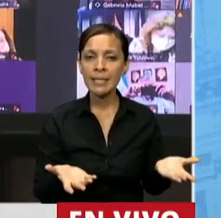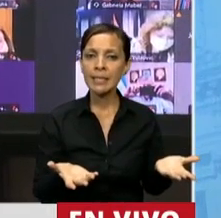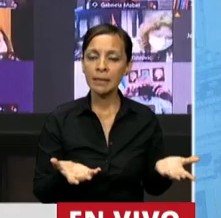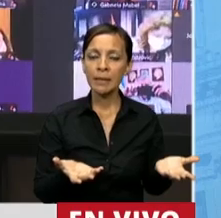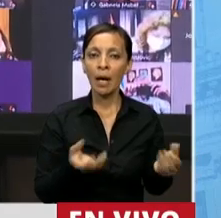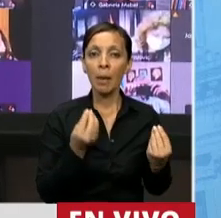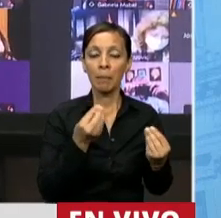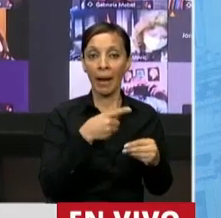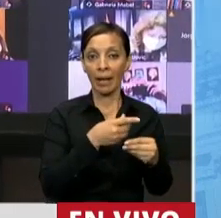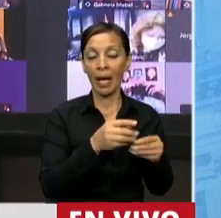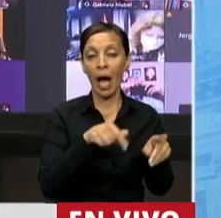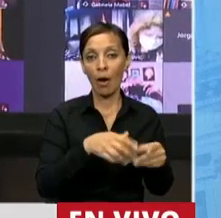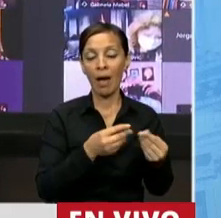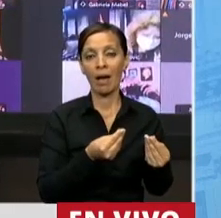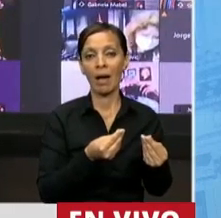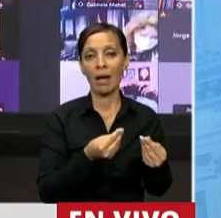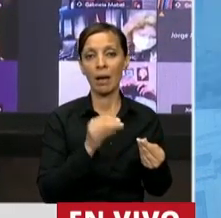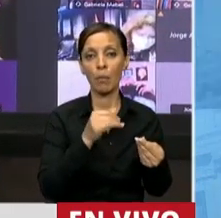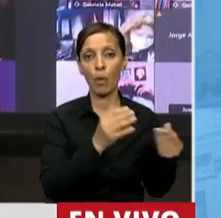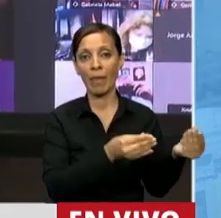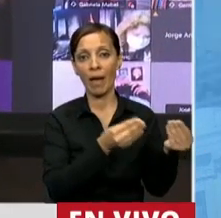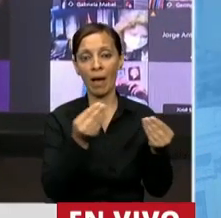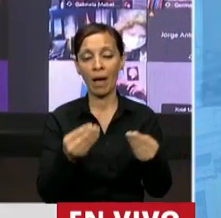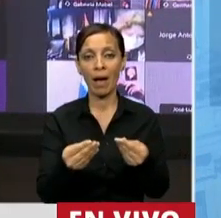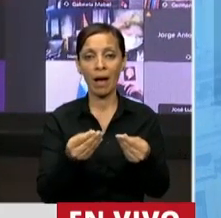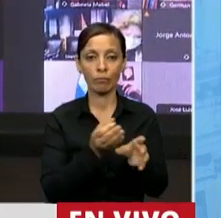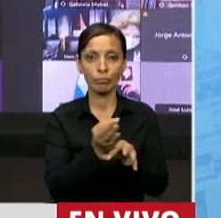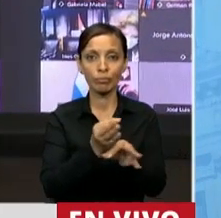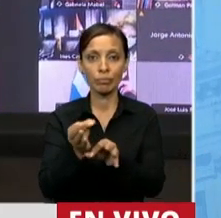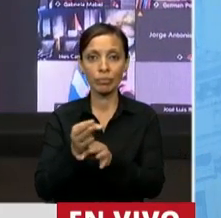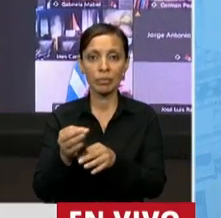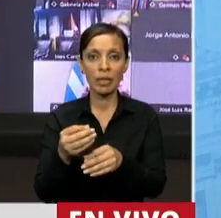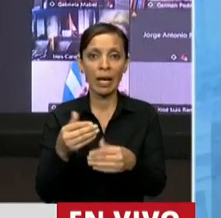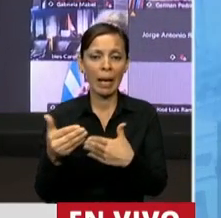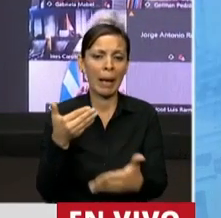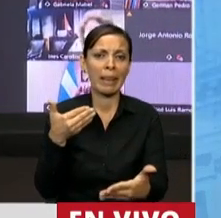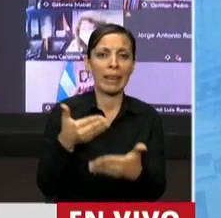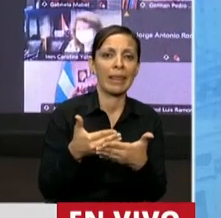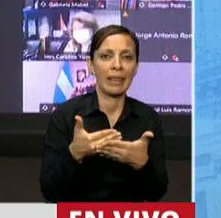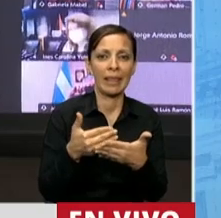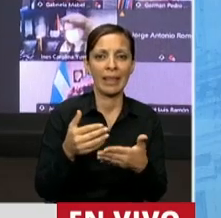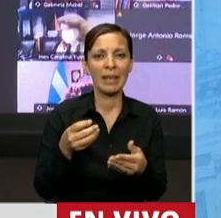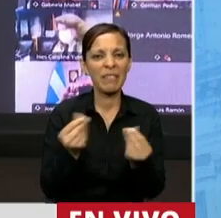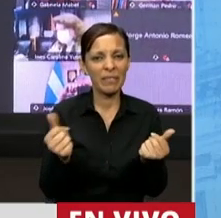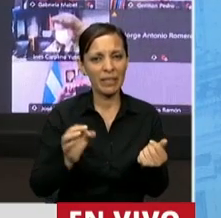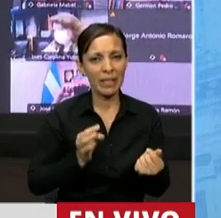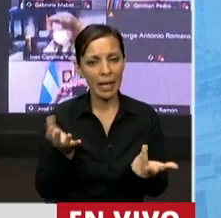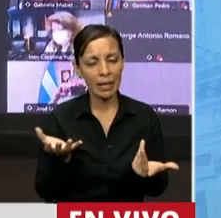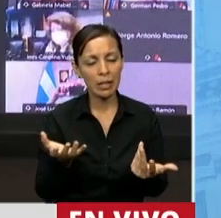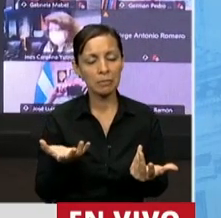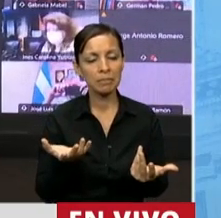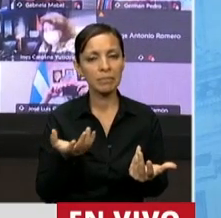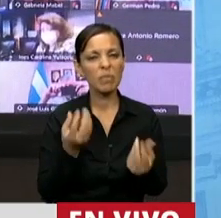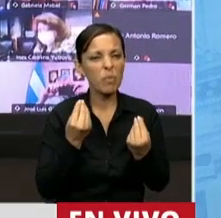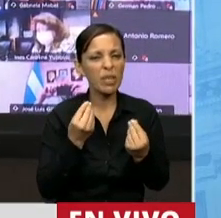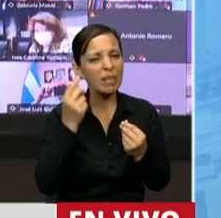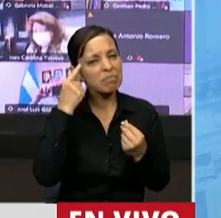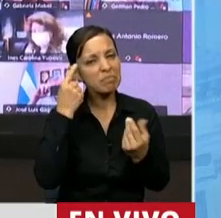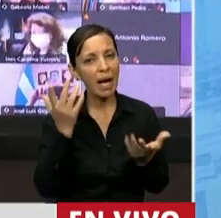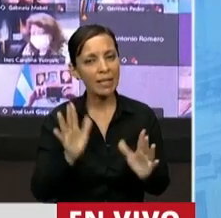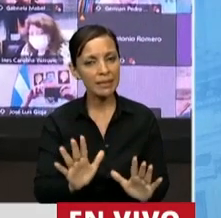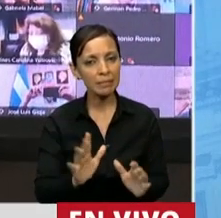pueda estar en manos de nuestro sistema educativo antes que termine el año. ¿Y por qué pienso esto? Bueno,